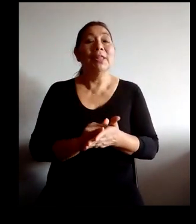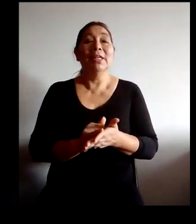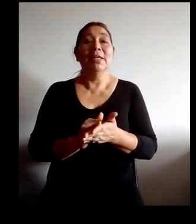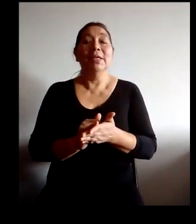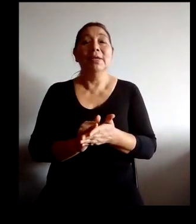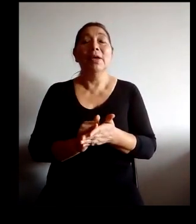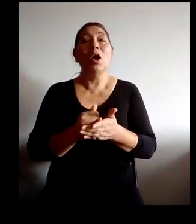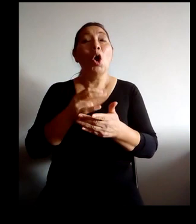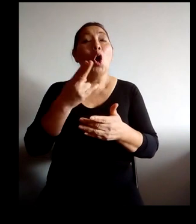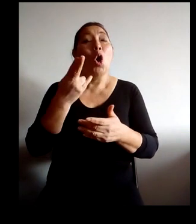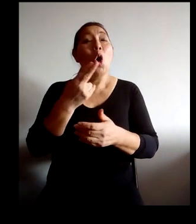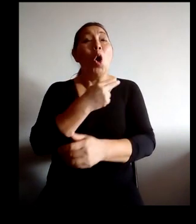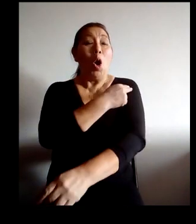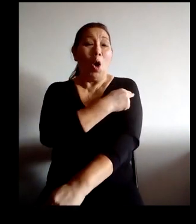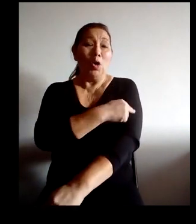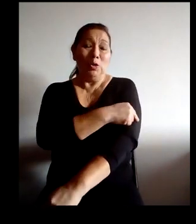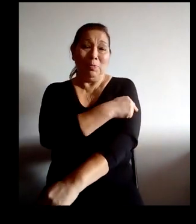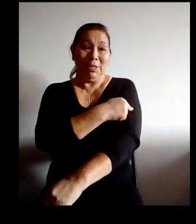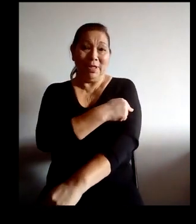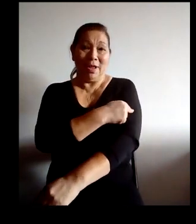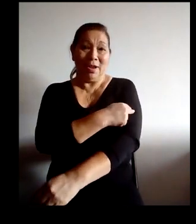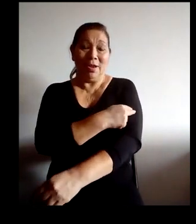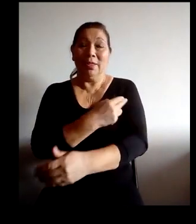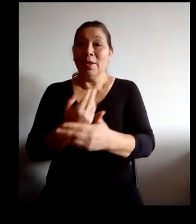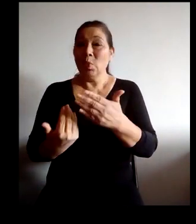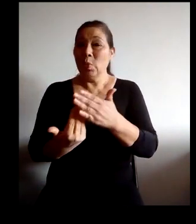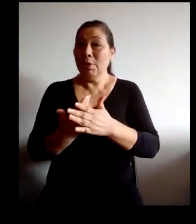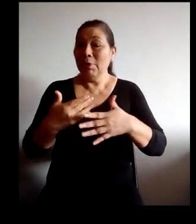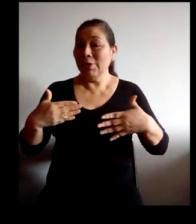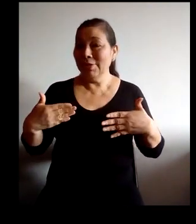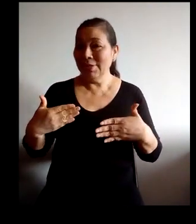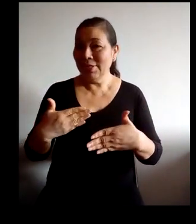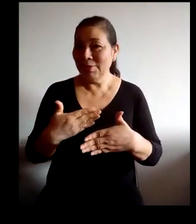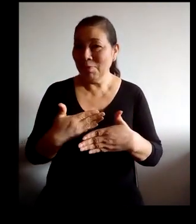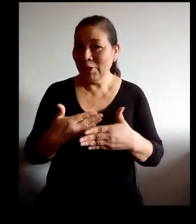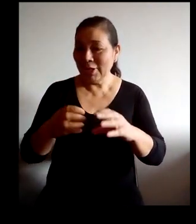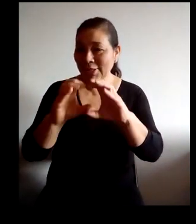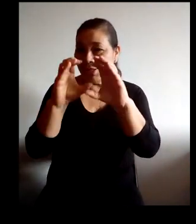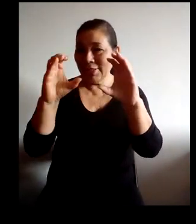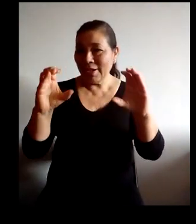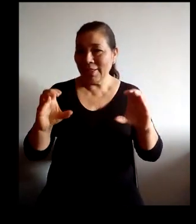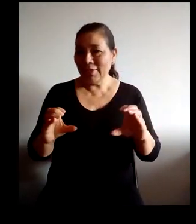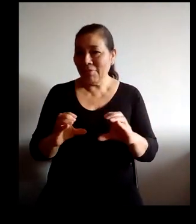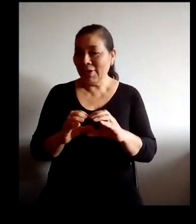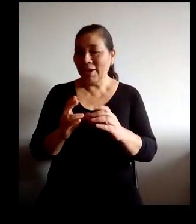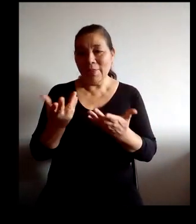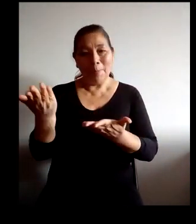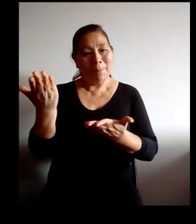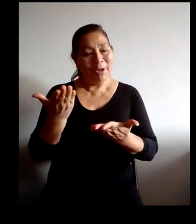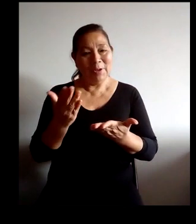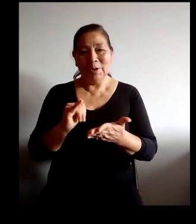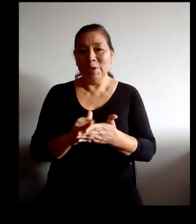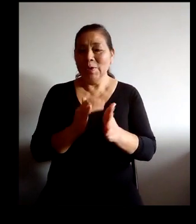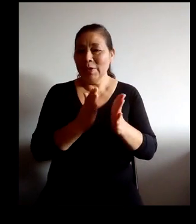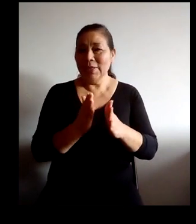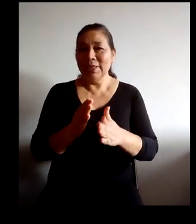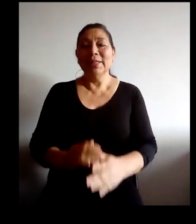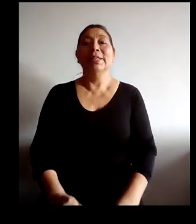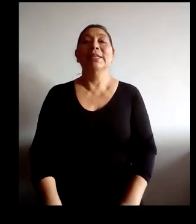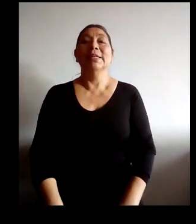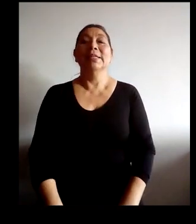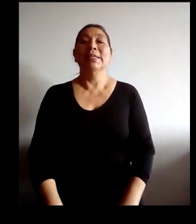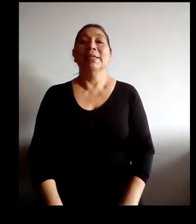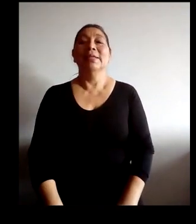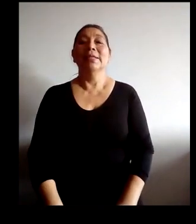médicos referentes, en este caso, a los otorgamientos de pensión de invalidez por enfermedad profesional. Asimismo, señaló de que existe una contradicción con